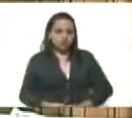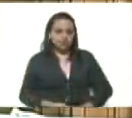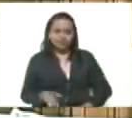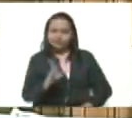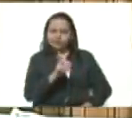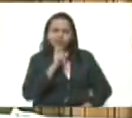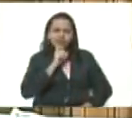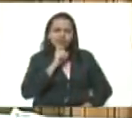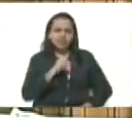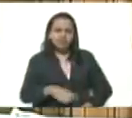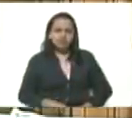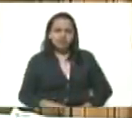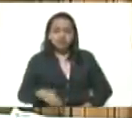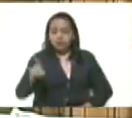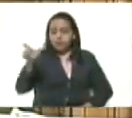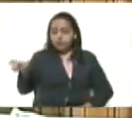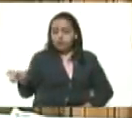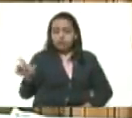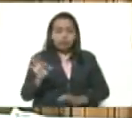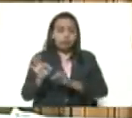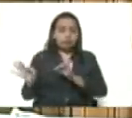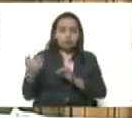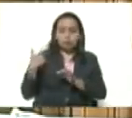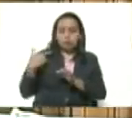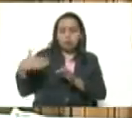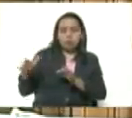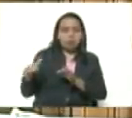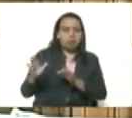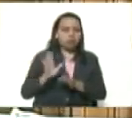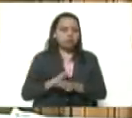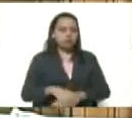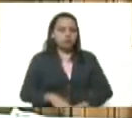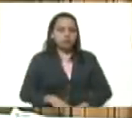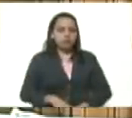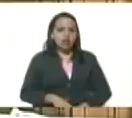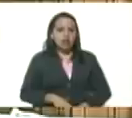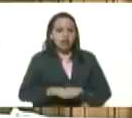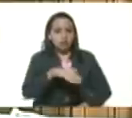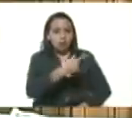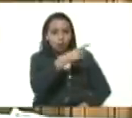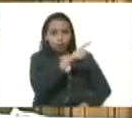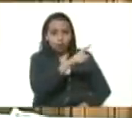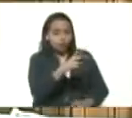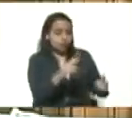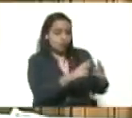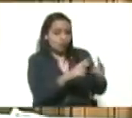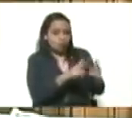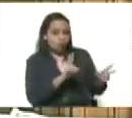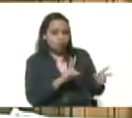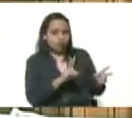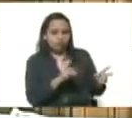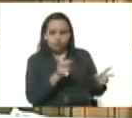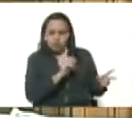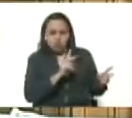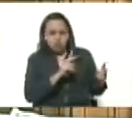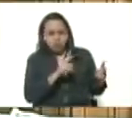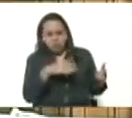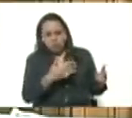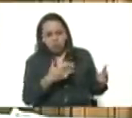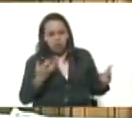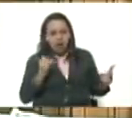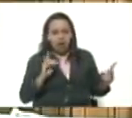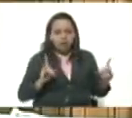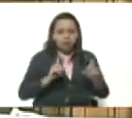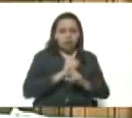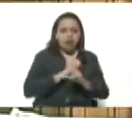Difícil, porque un enemigo usted no le habla. ¿Lo puede contaminar un desconocido? Puede ser, pero lo más